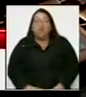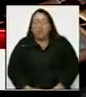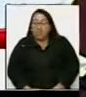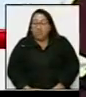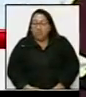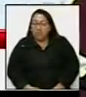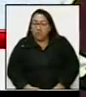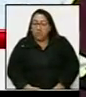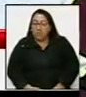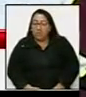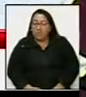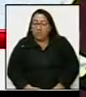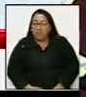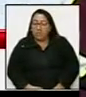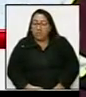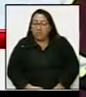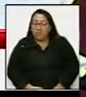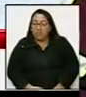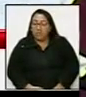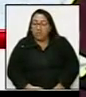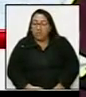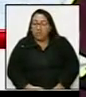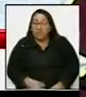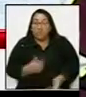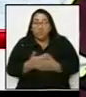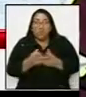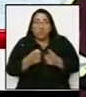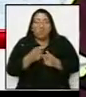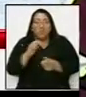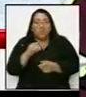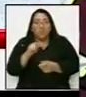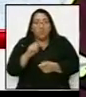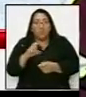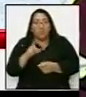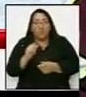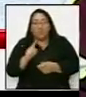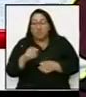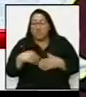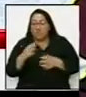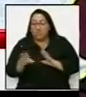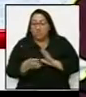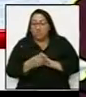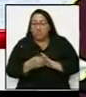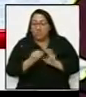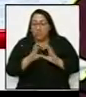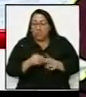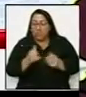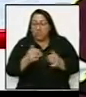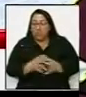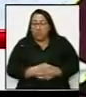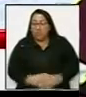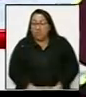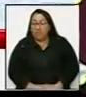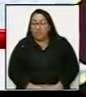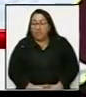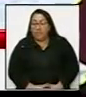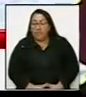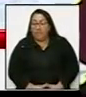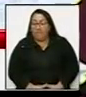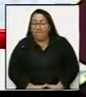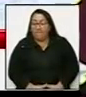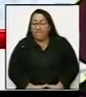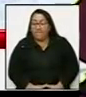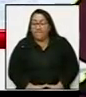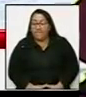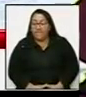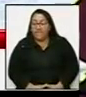Muy bien, y hay una propuesta de la congresista Marisol Espinosa que ya no es posible incorporarlo en el texto de hoy, pero que sin embargo